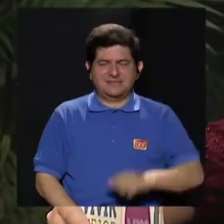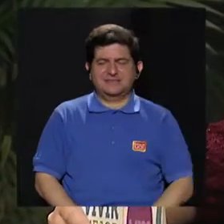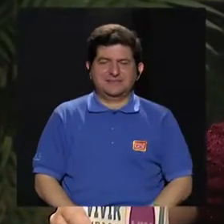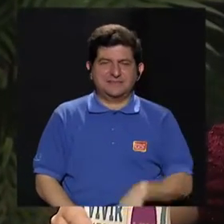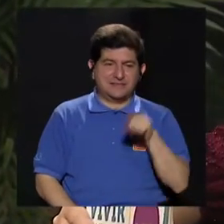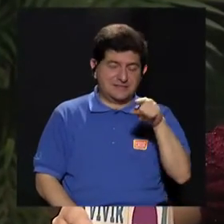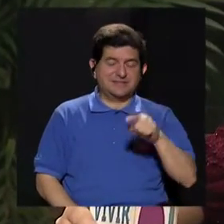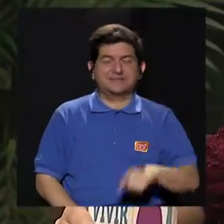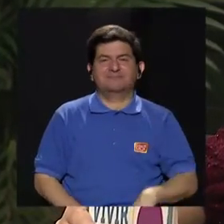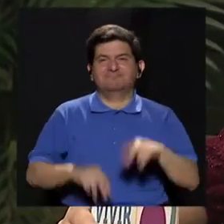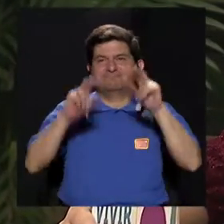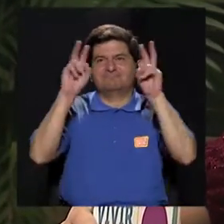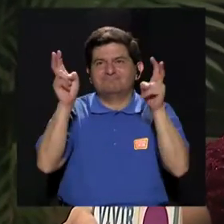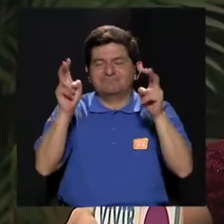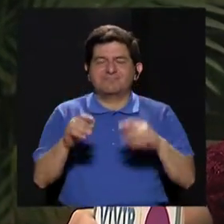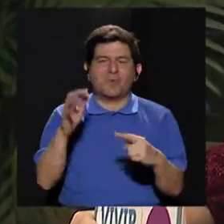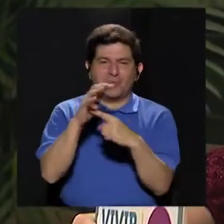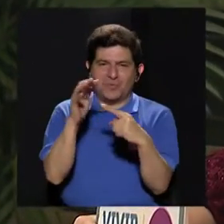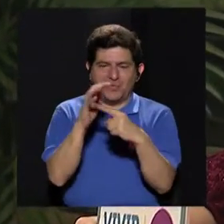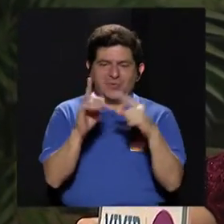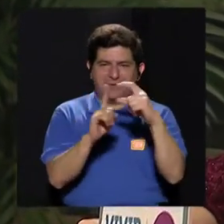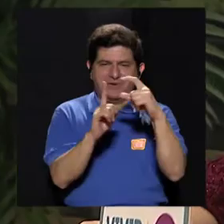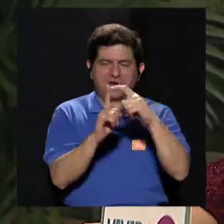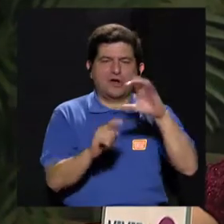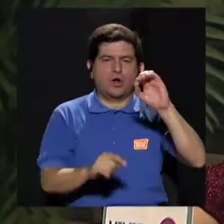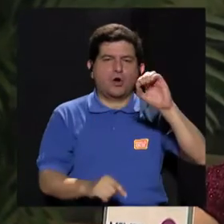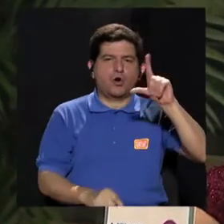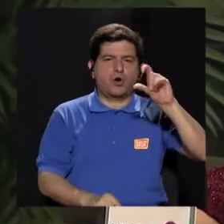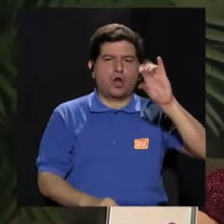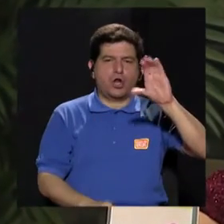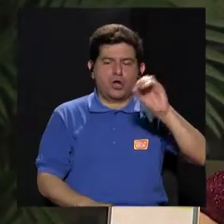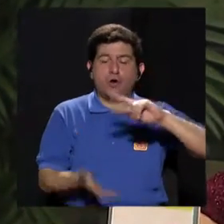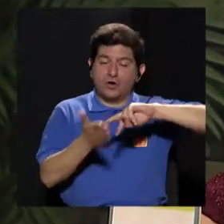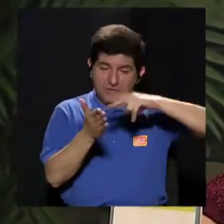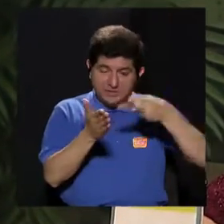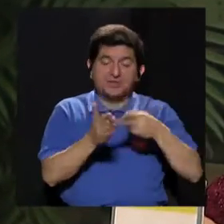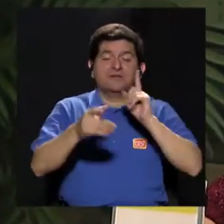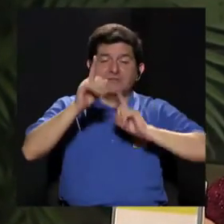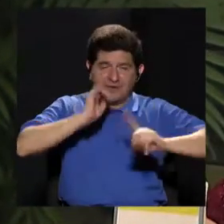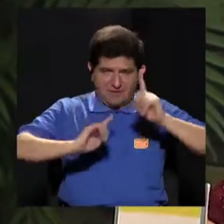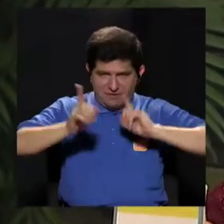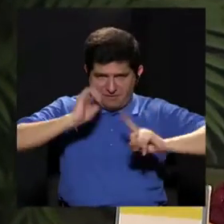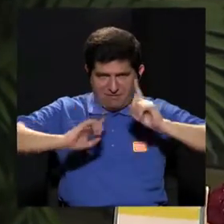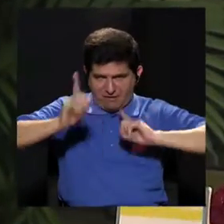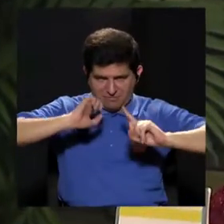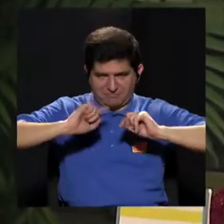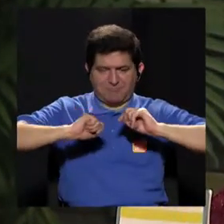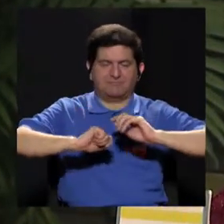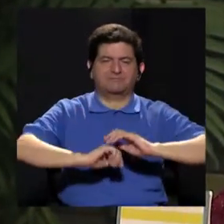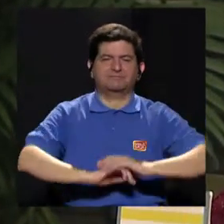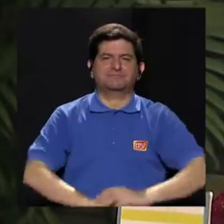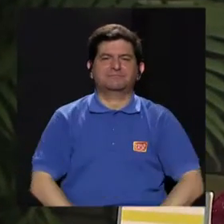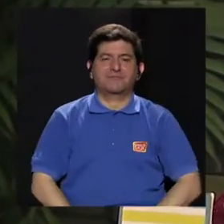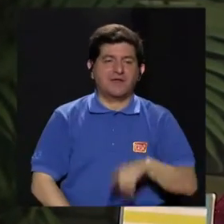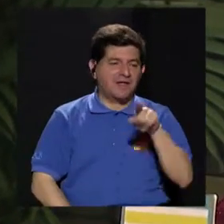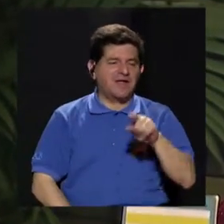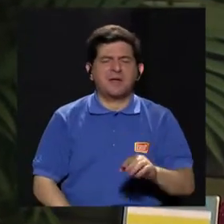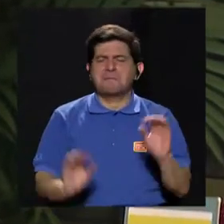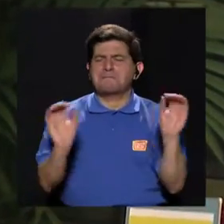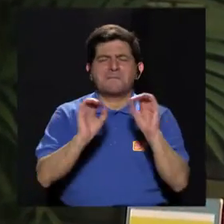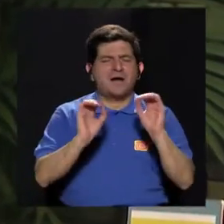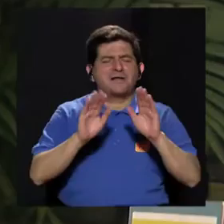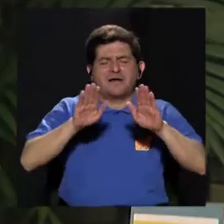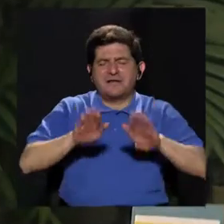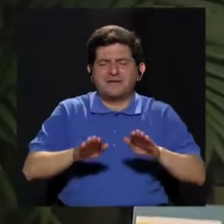gente cólicos, que traduce en el bebé, cólico traduce llanto, la irritabilidad, llanto, que no